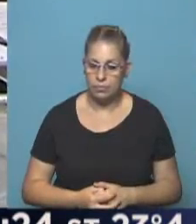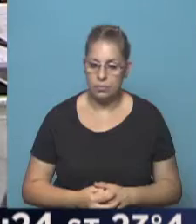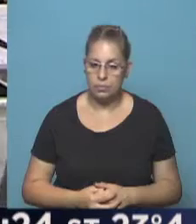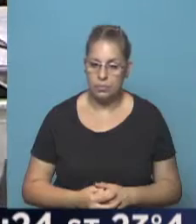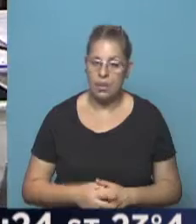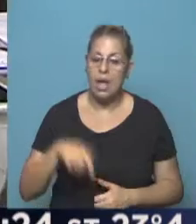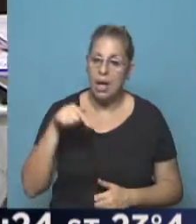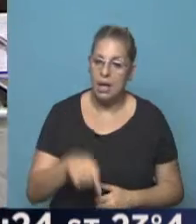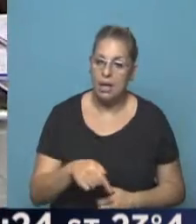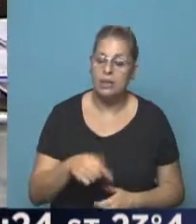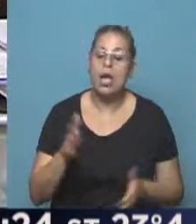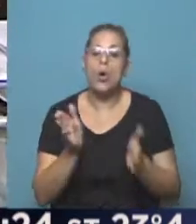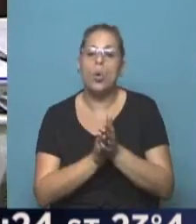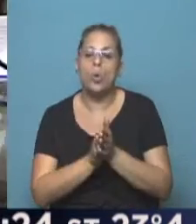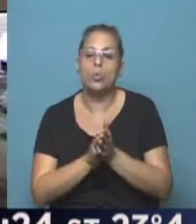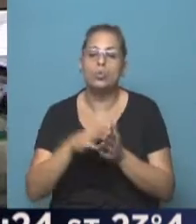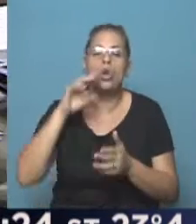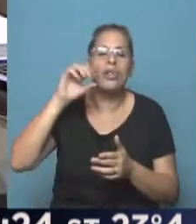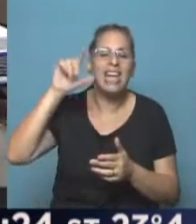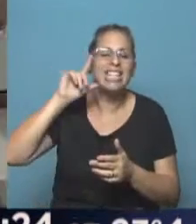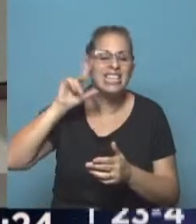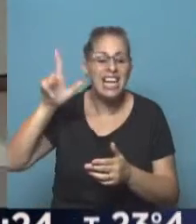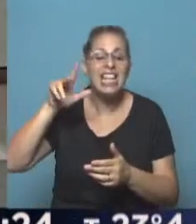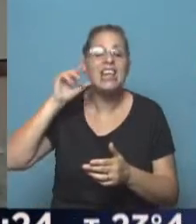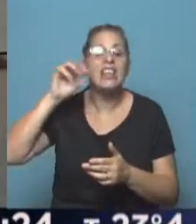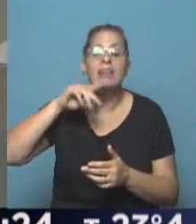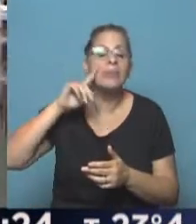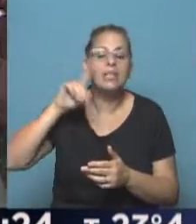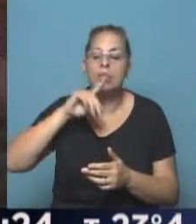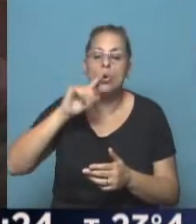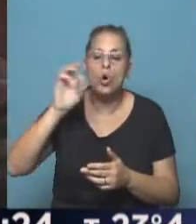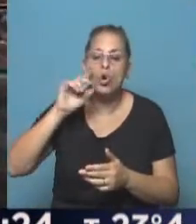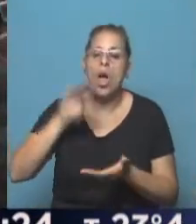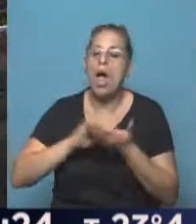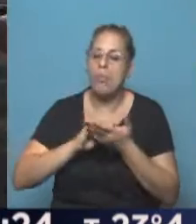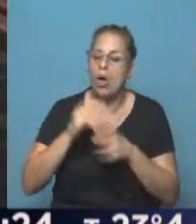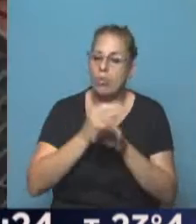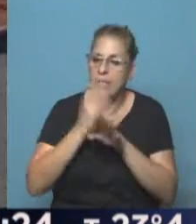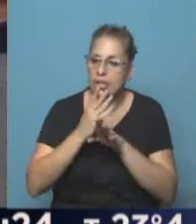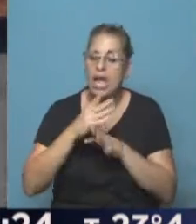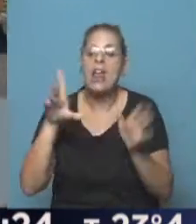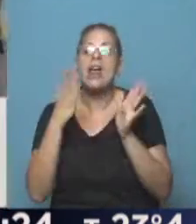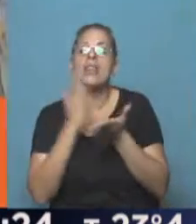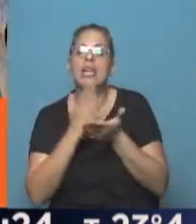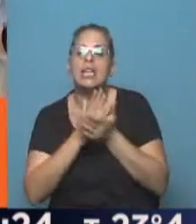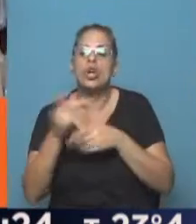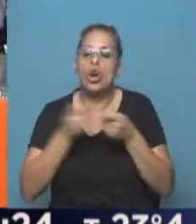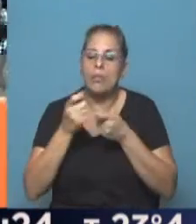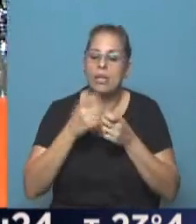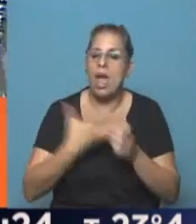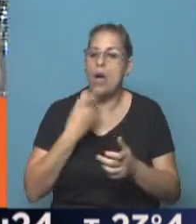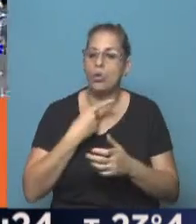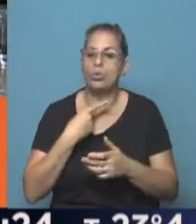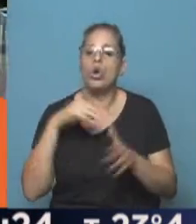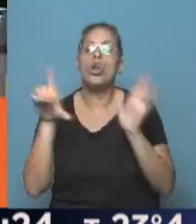Y estamos acá en nuestros estudios con Daniel Vítolo, que es abogado, especialista en Derecho Comercial y es justamente autor de la Ley de Quiebras.